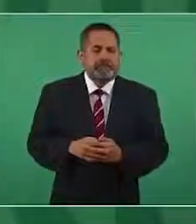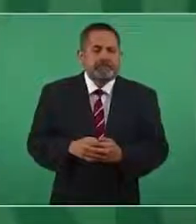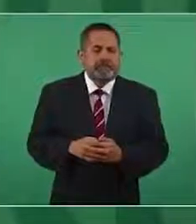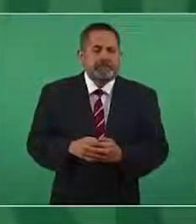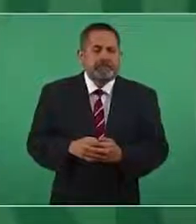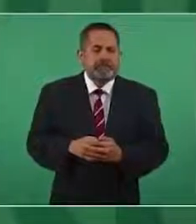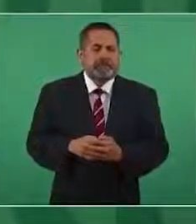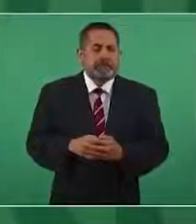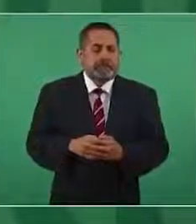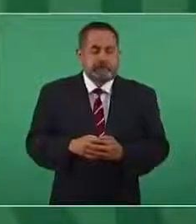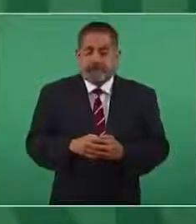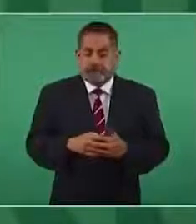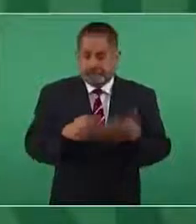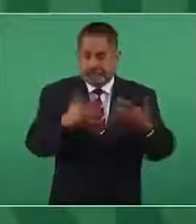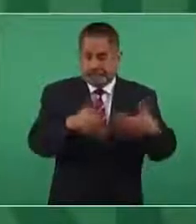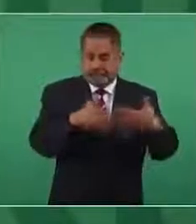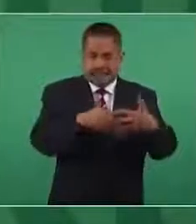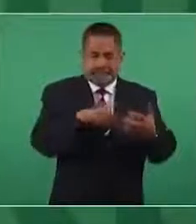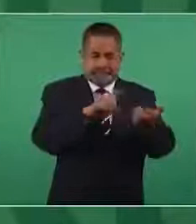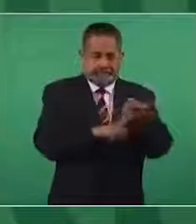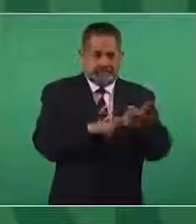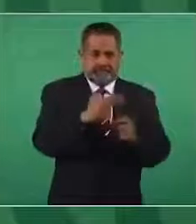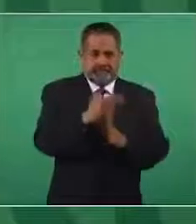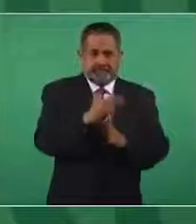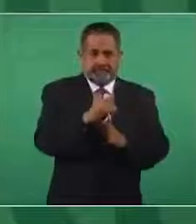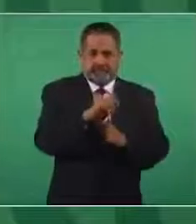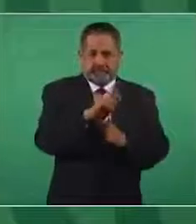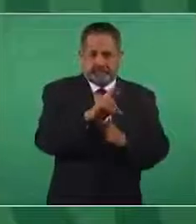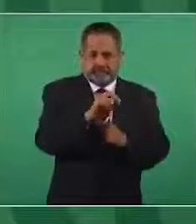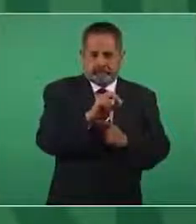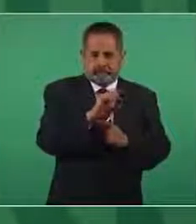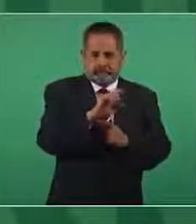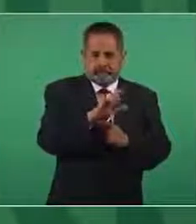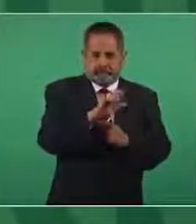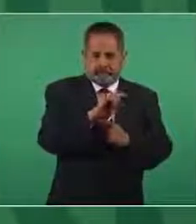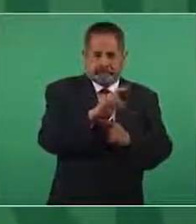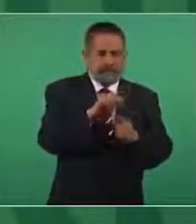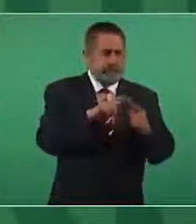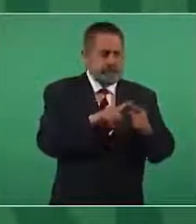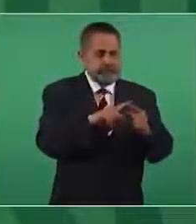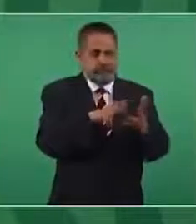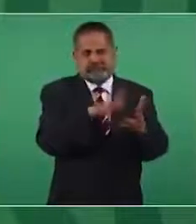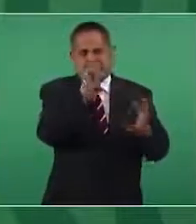la mayoría de estas hidroeléctricas tienen turbinas